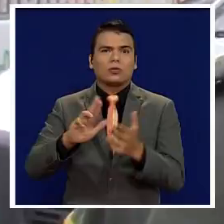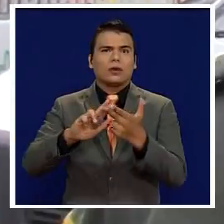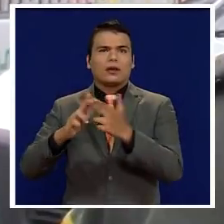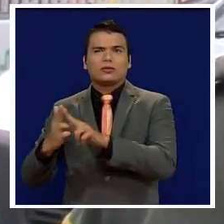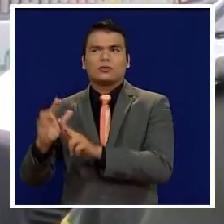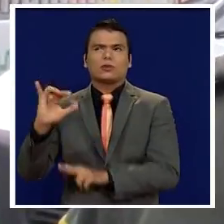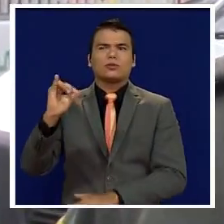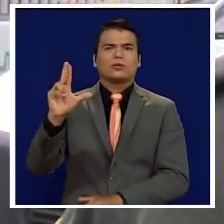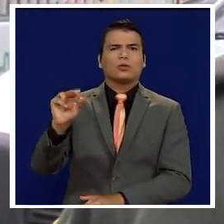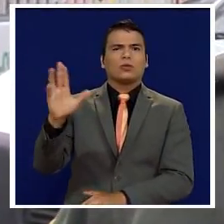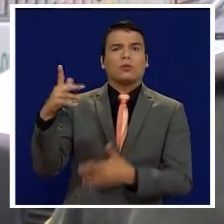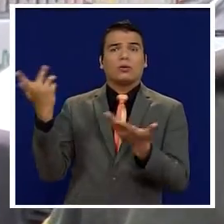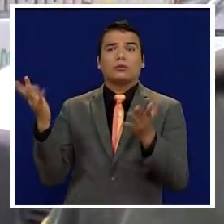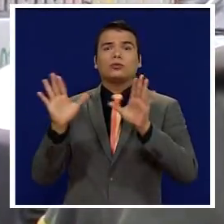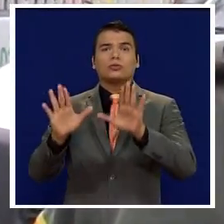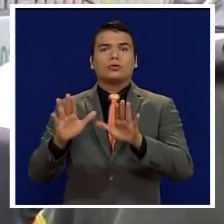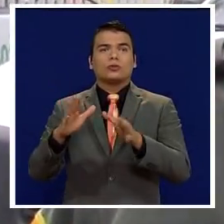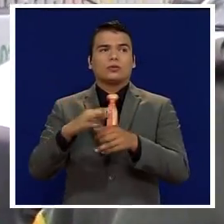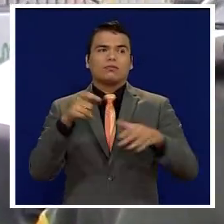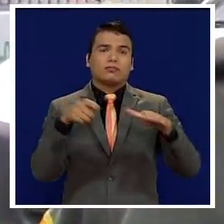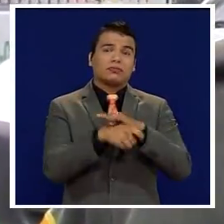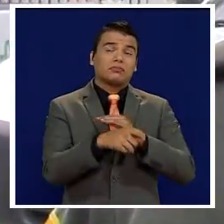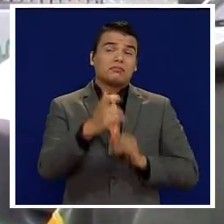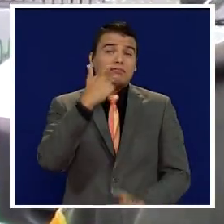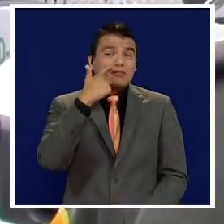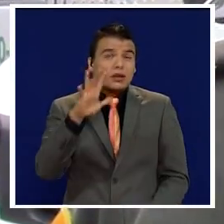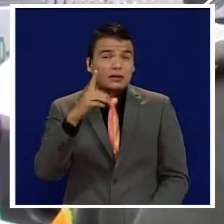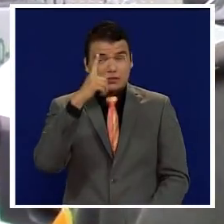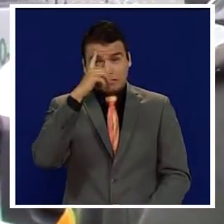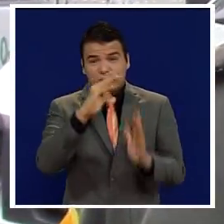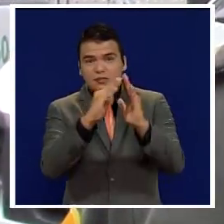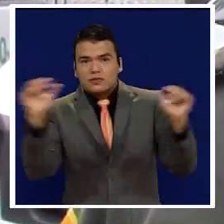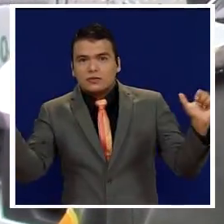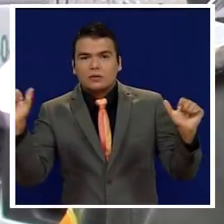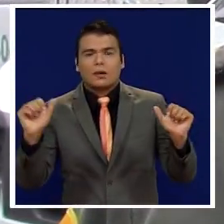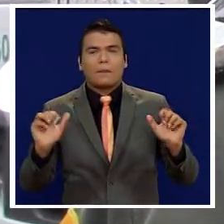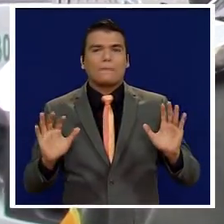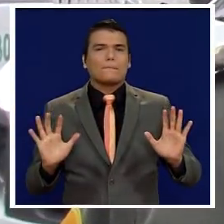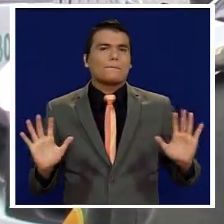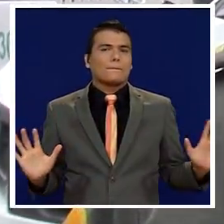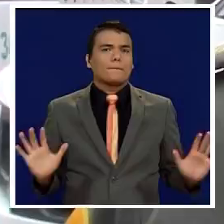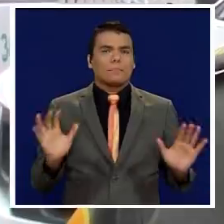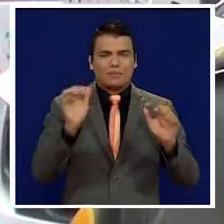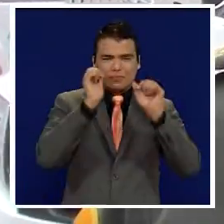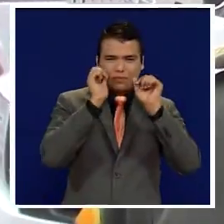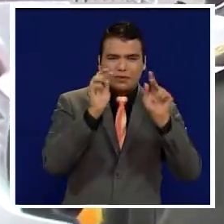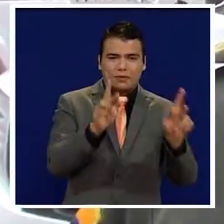planos que se trate de algún asunto personal o de una venganza, porque sabemos que estas dos personas